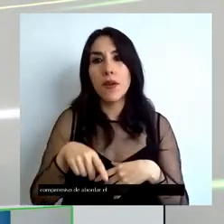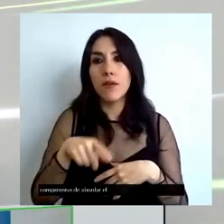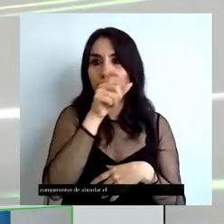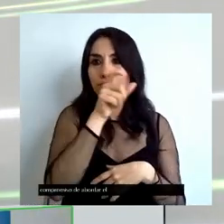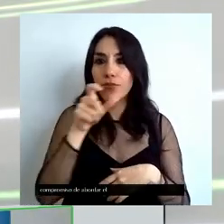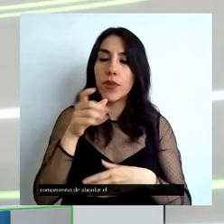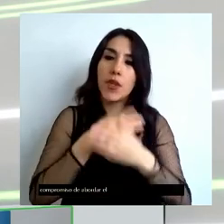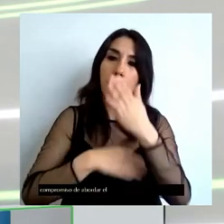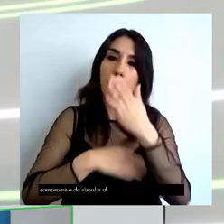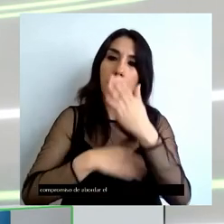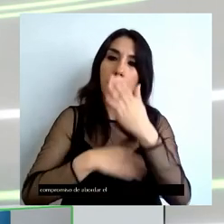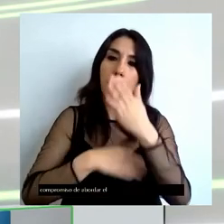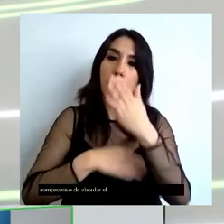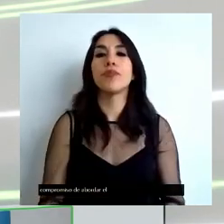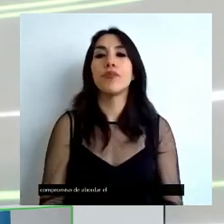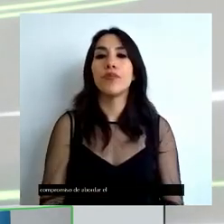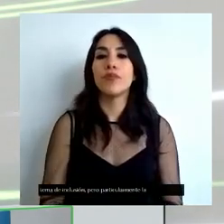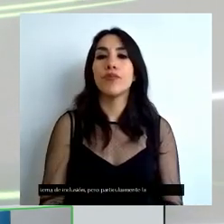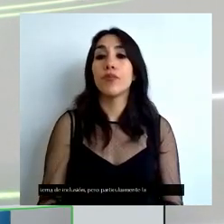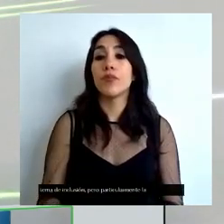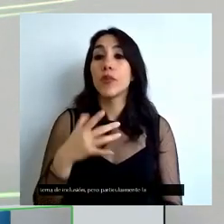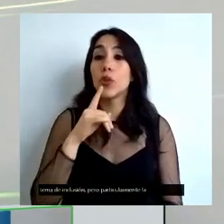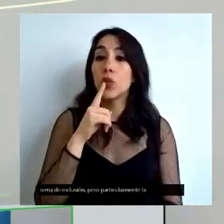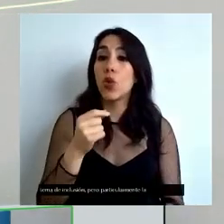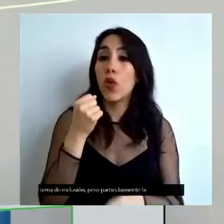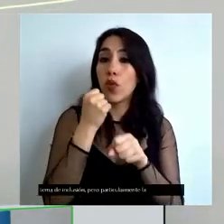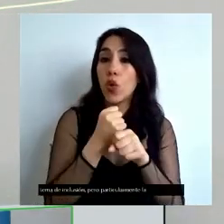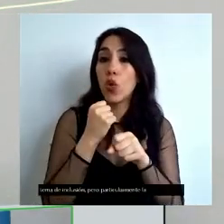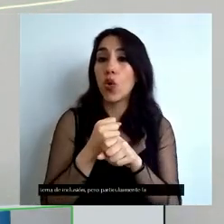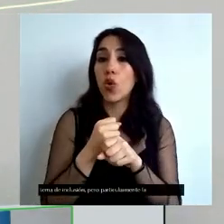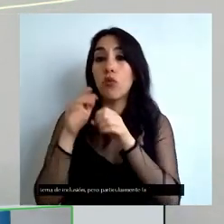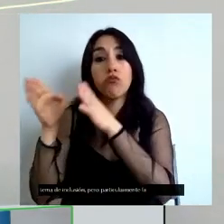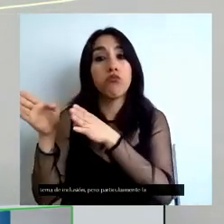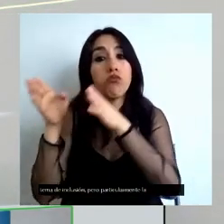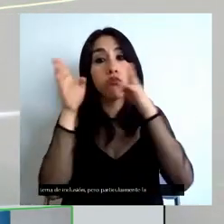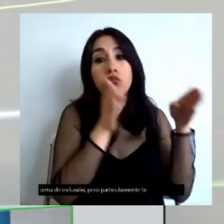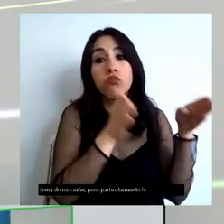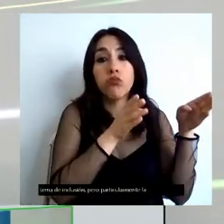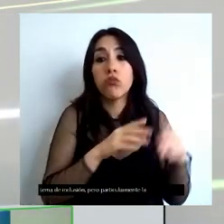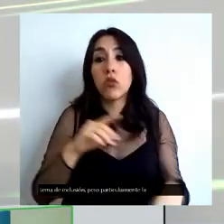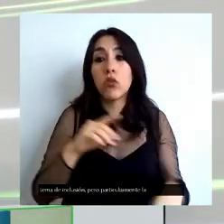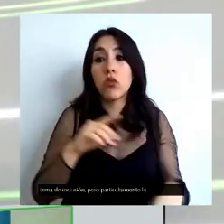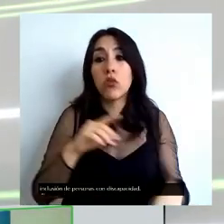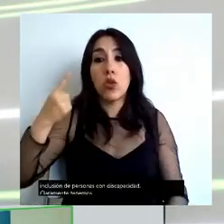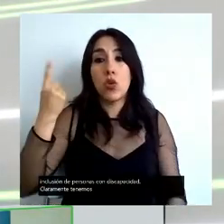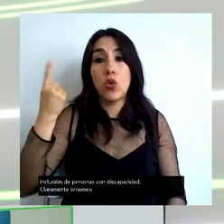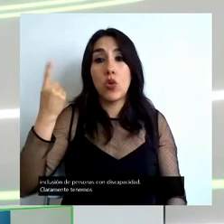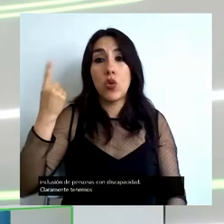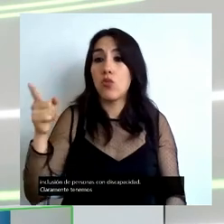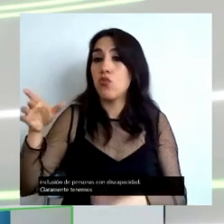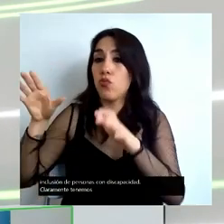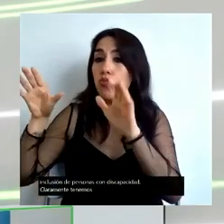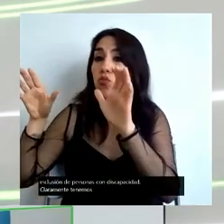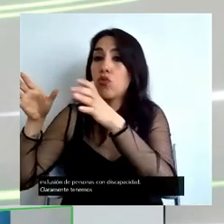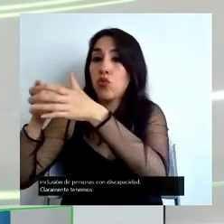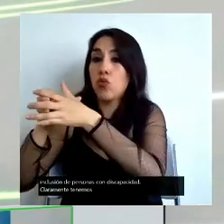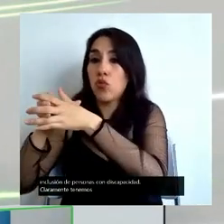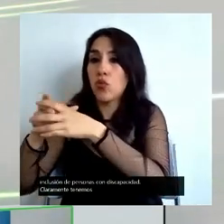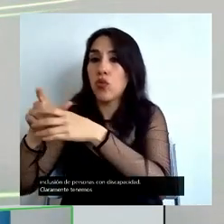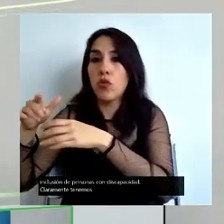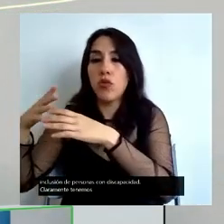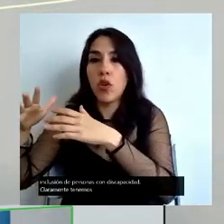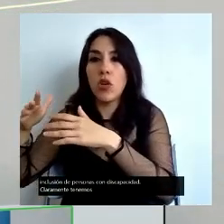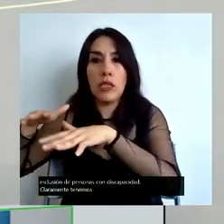Ciertamente tenemos que trabajar en dos frentes. Primero, que las organizaciones sindicales asuman como